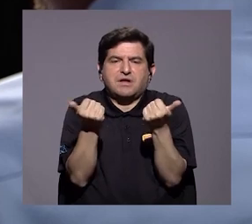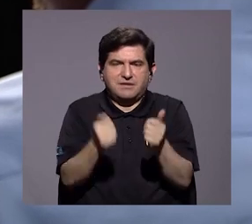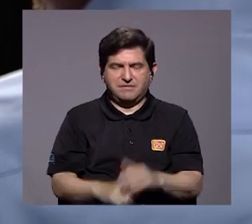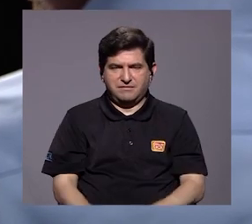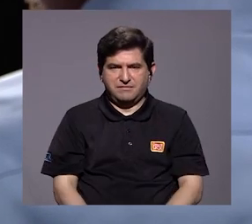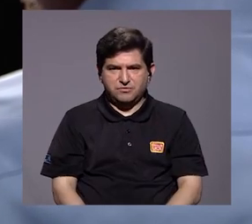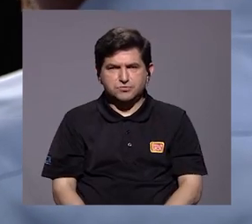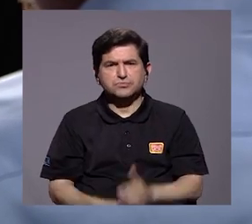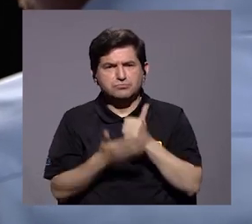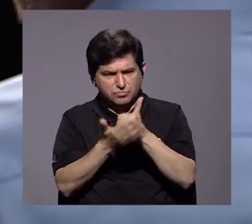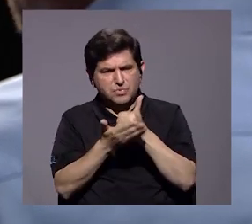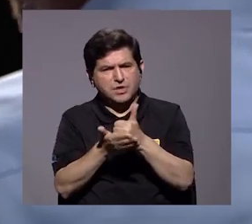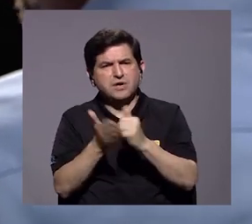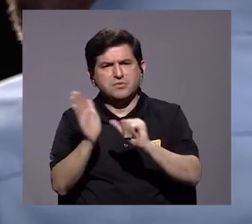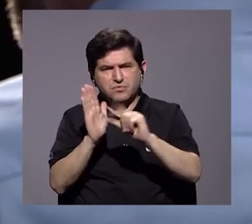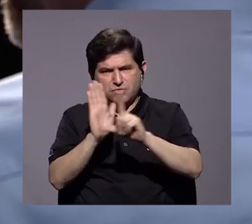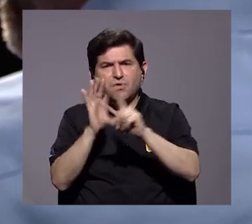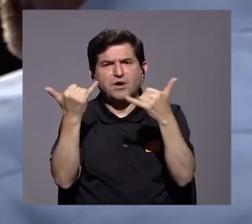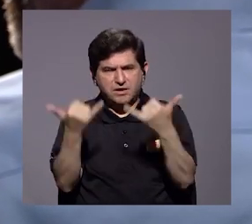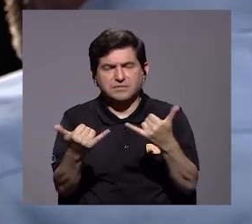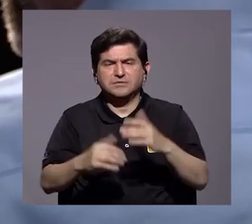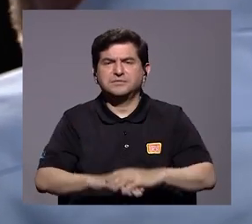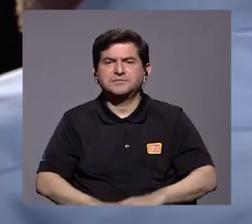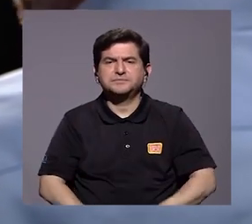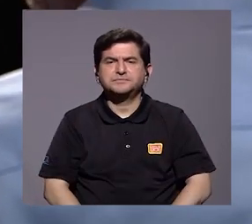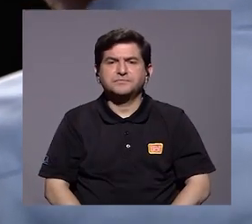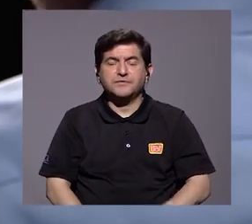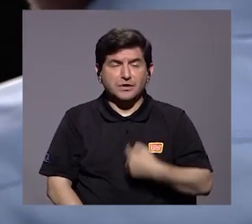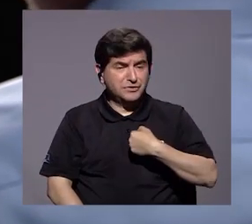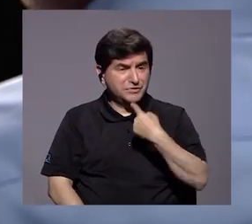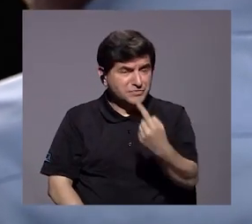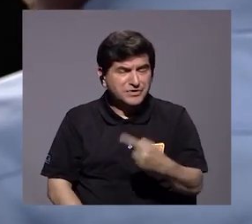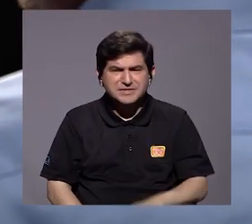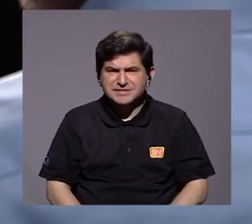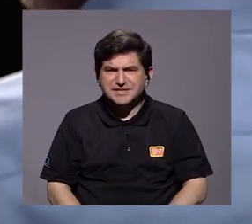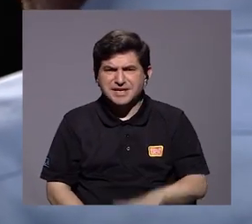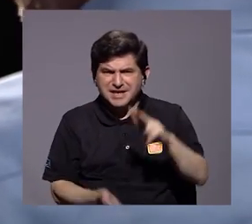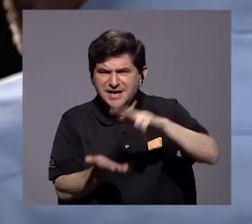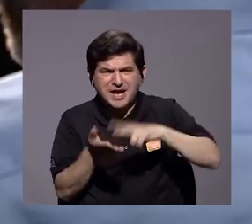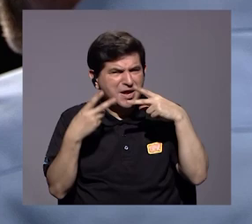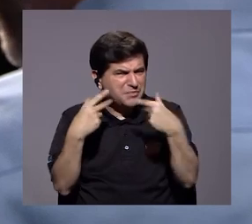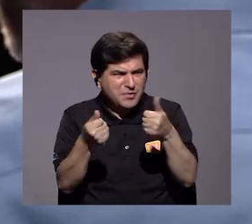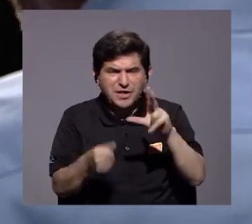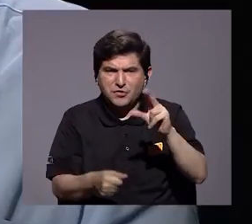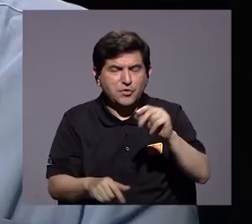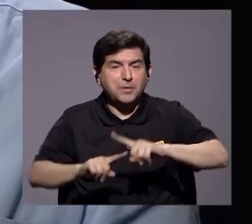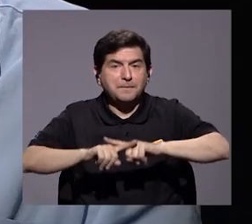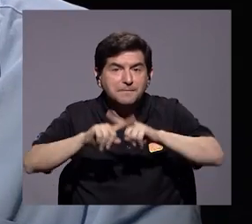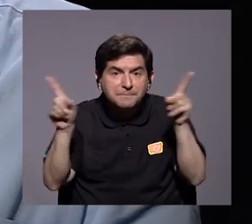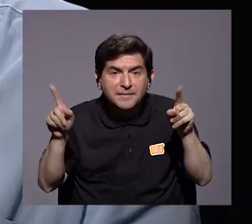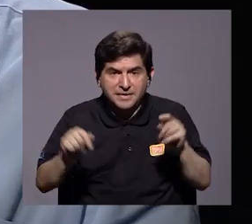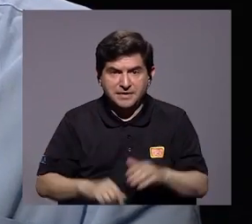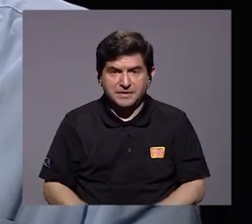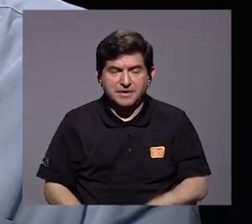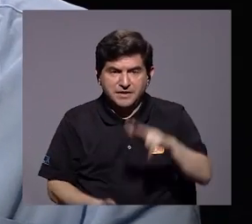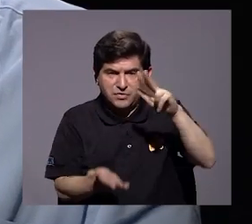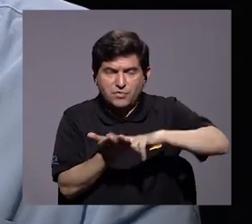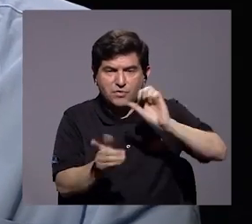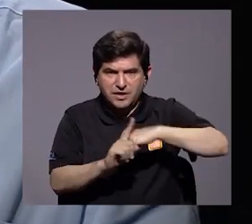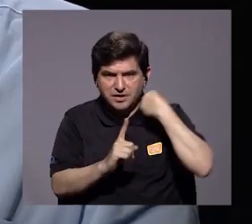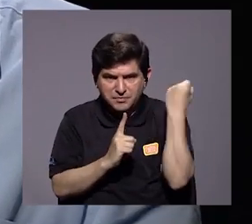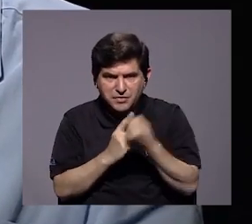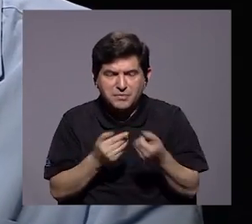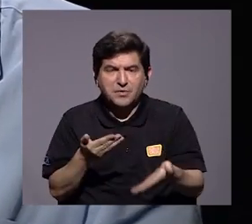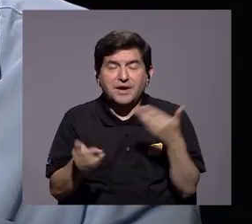de la asamblea legislativa actual hacías hacías entonces yo no voy a decir que se aprobar la carrera pero ciertamente se aprobó en una situación